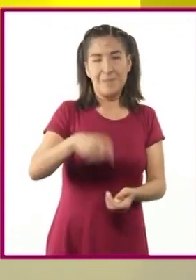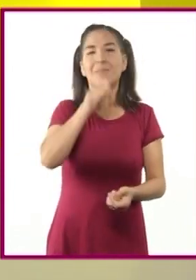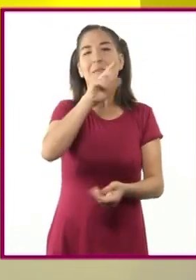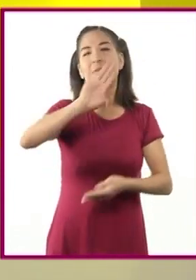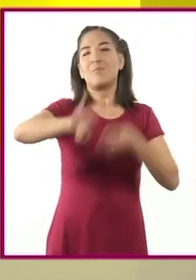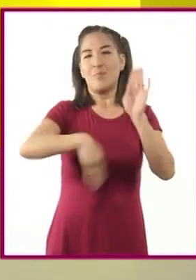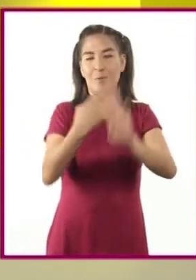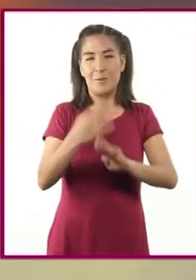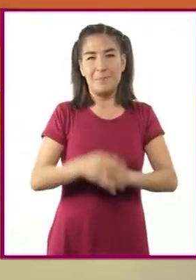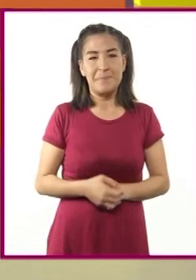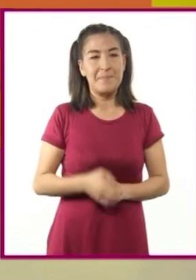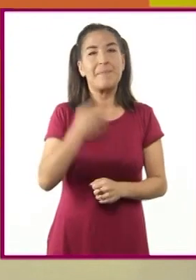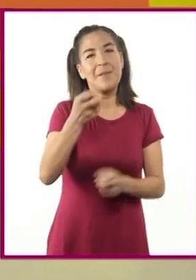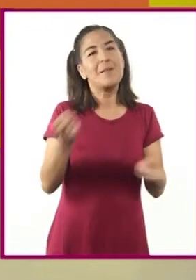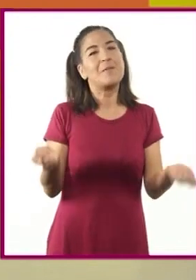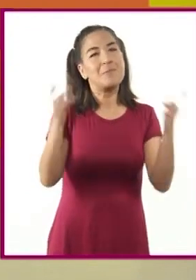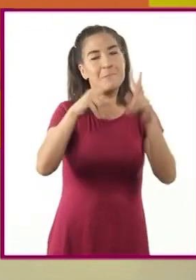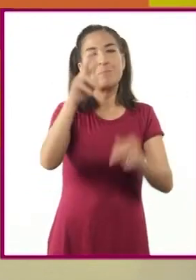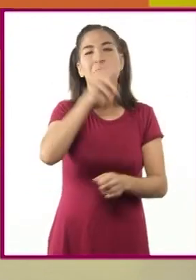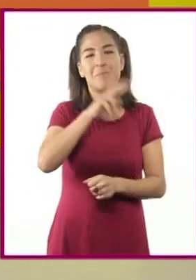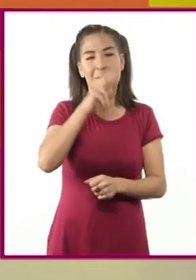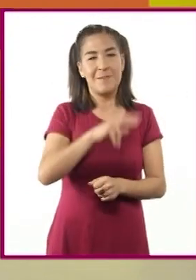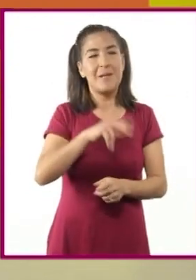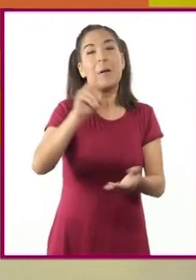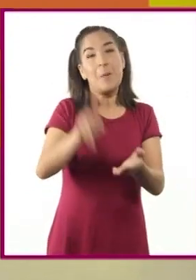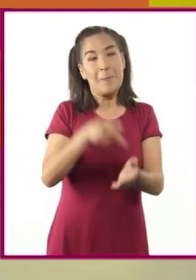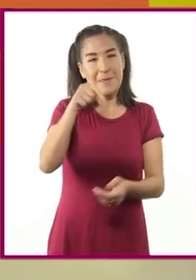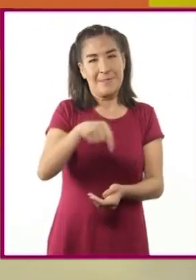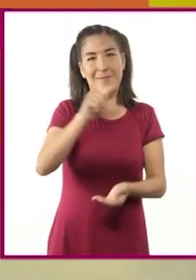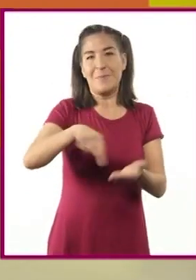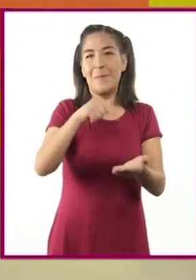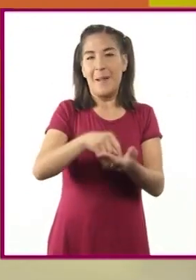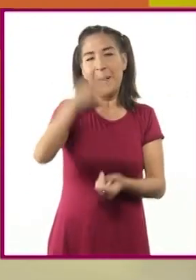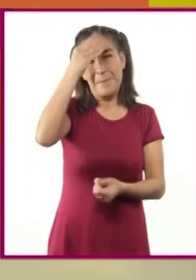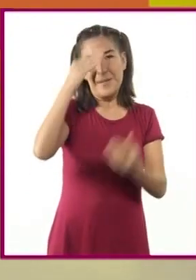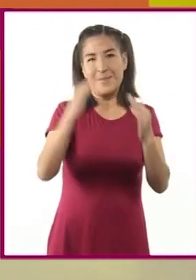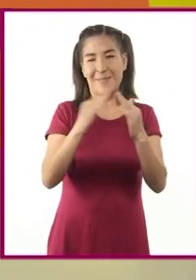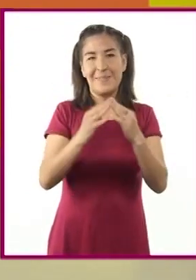mundo. Así que nos vemos pronto de nuevo aquí en